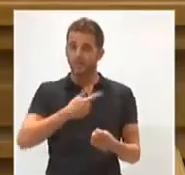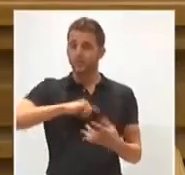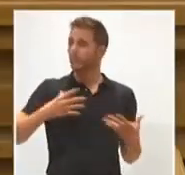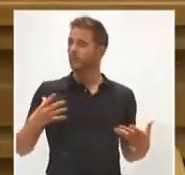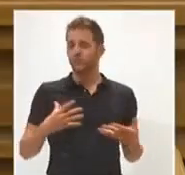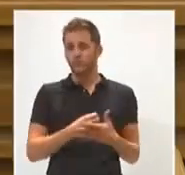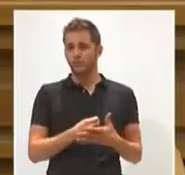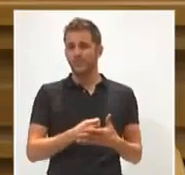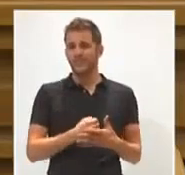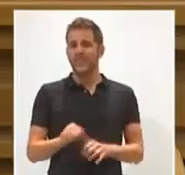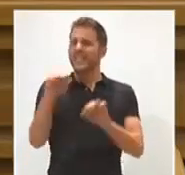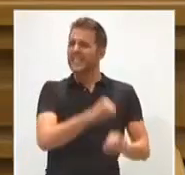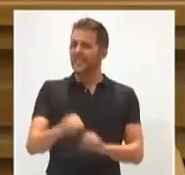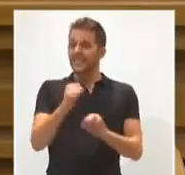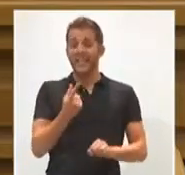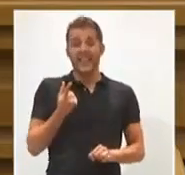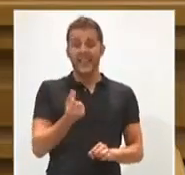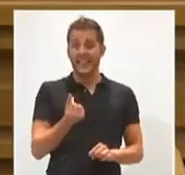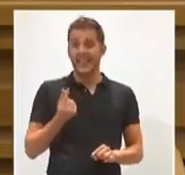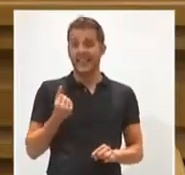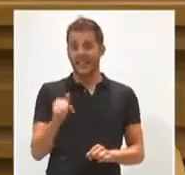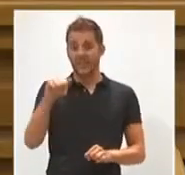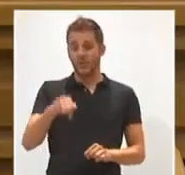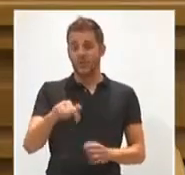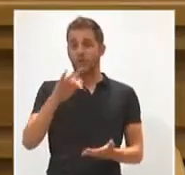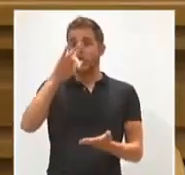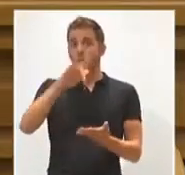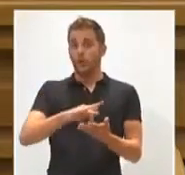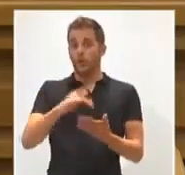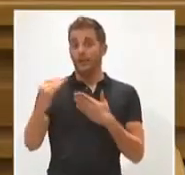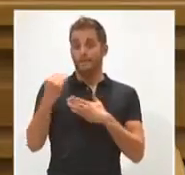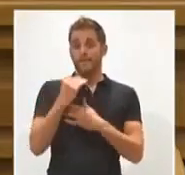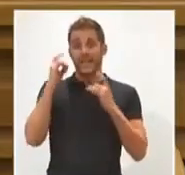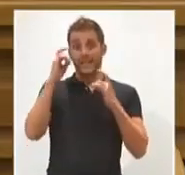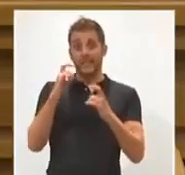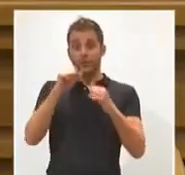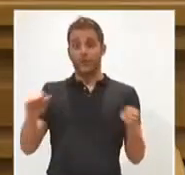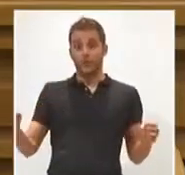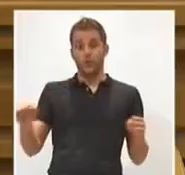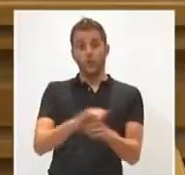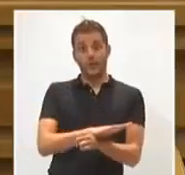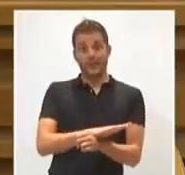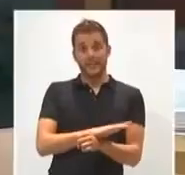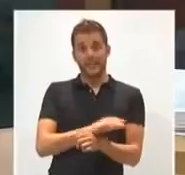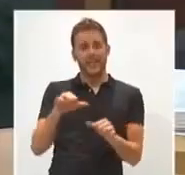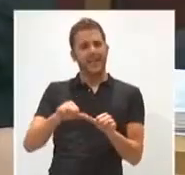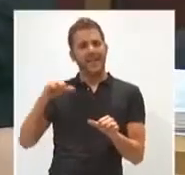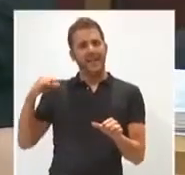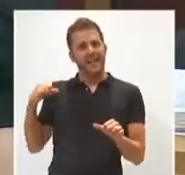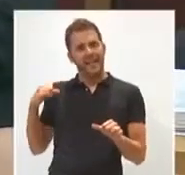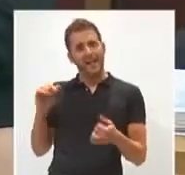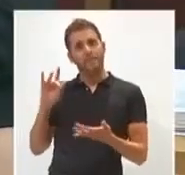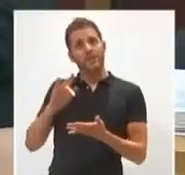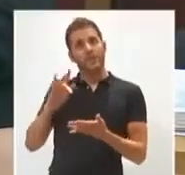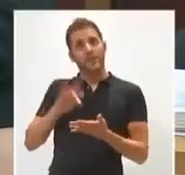jabatos que el dinero que viniera para compensar el esfuerzo no fuera como siempre para los que